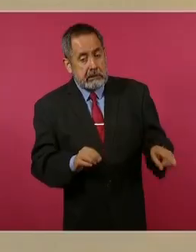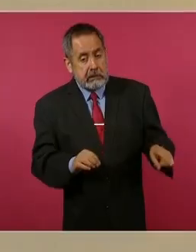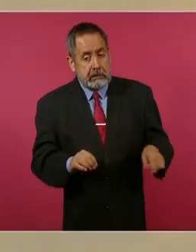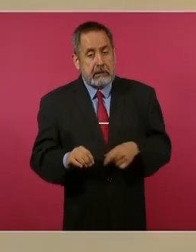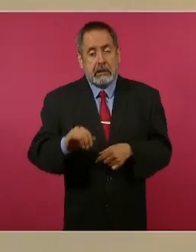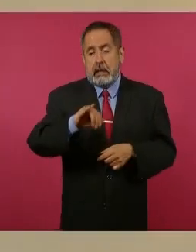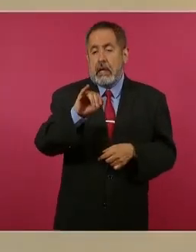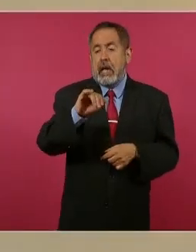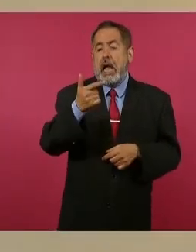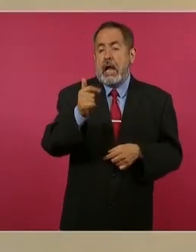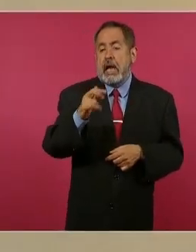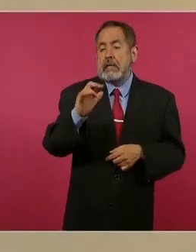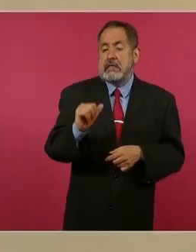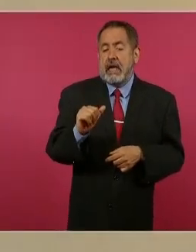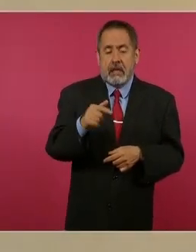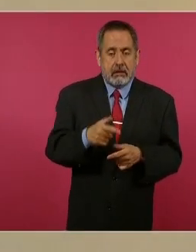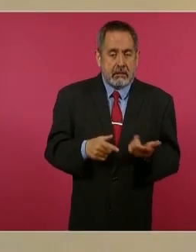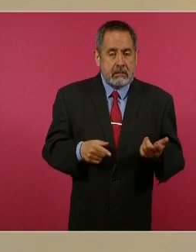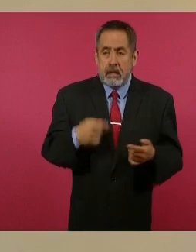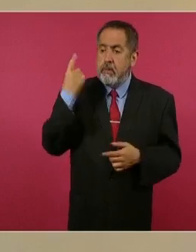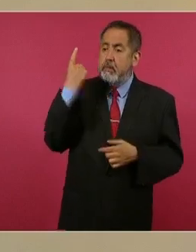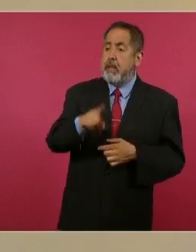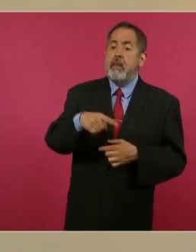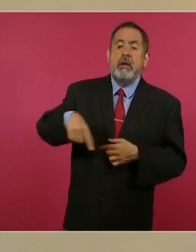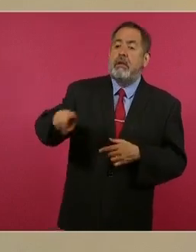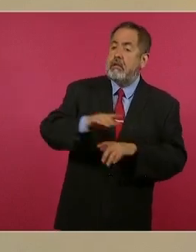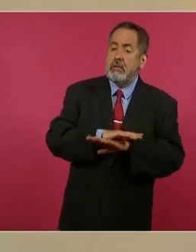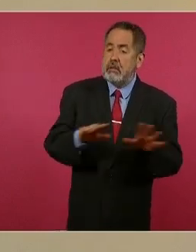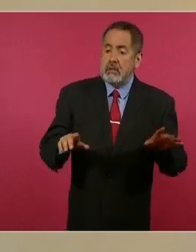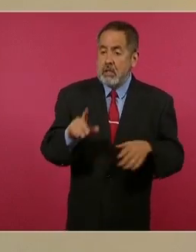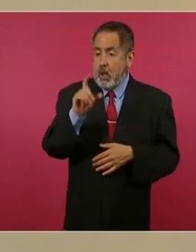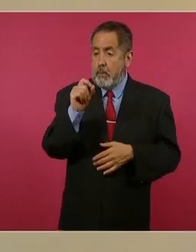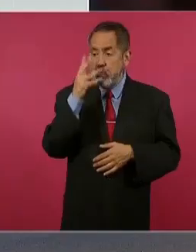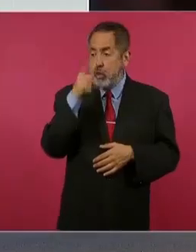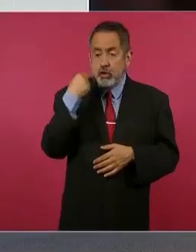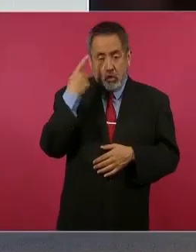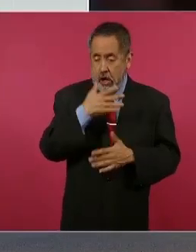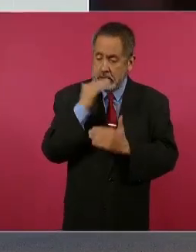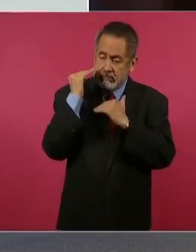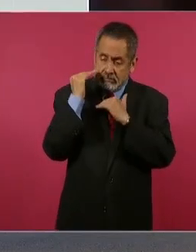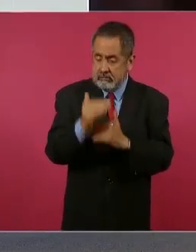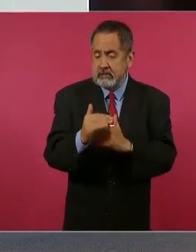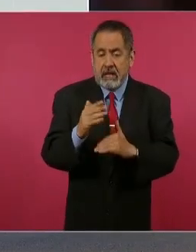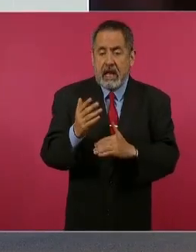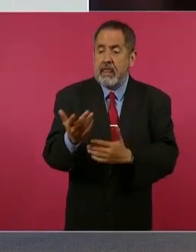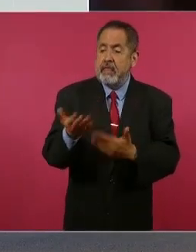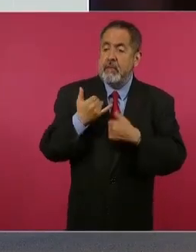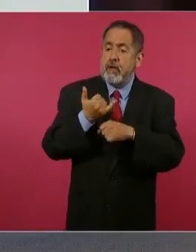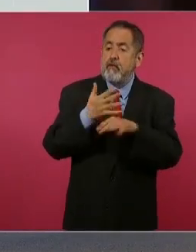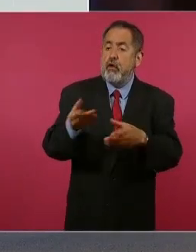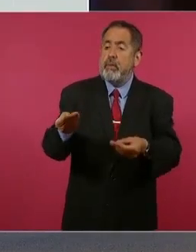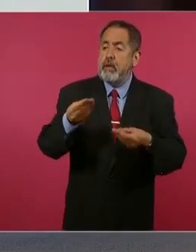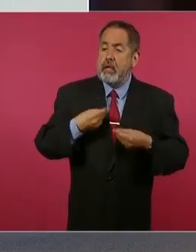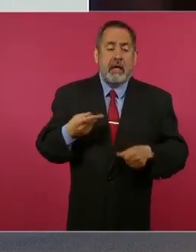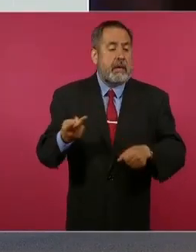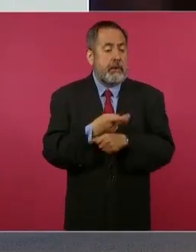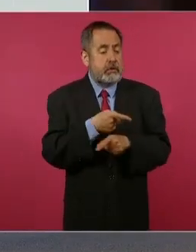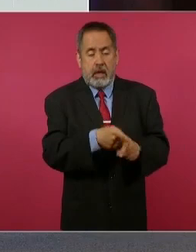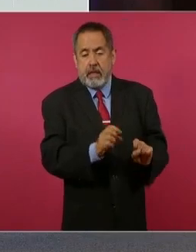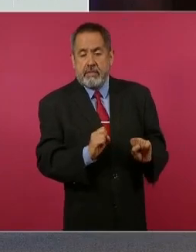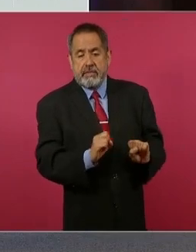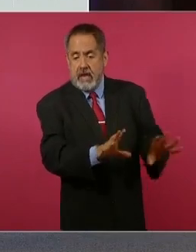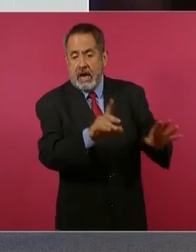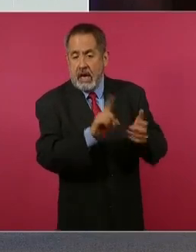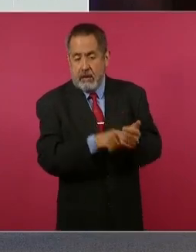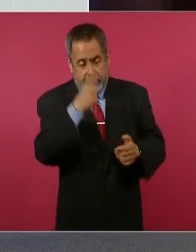Quirós ordenó a las autoridades responsables que en el término no mayor de 24 horas informaran al juzgado sobre el cumplimiento